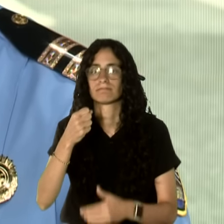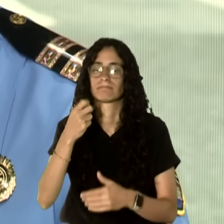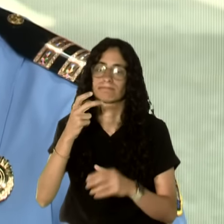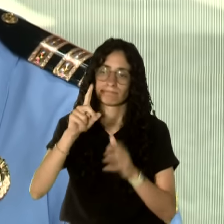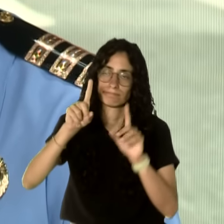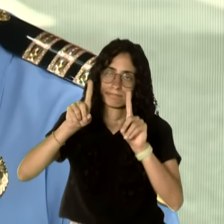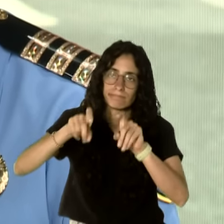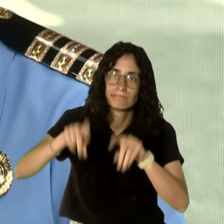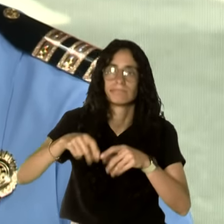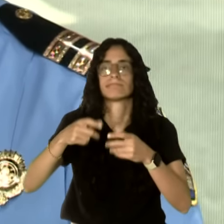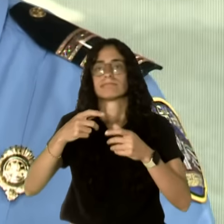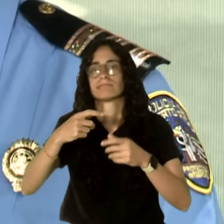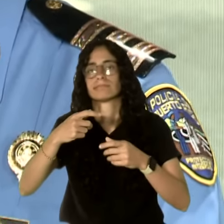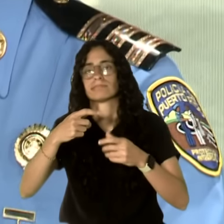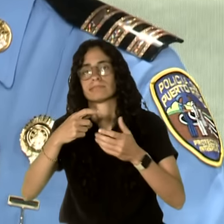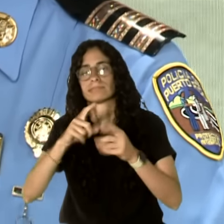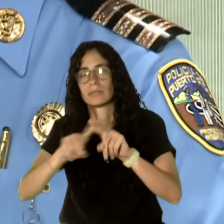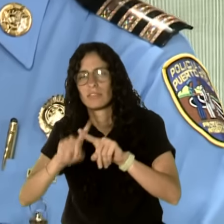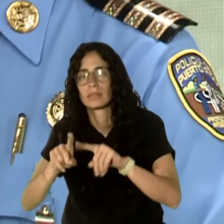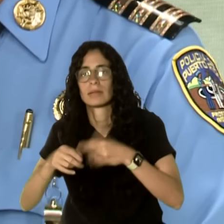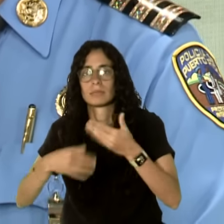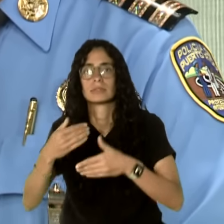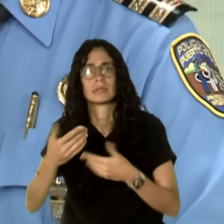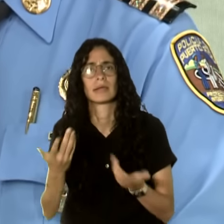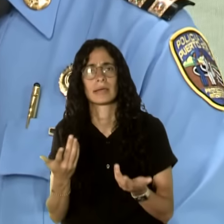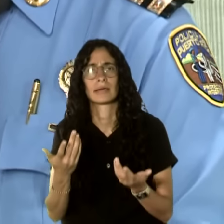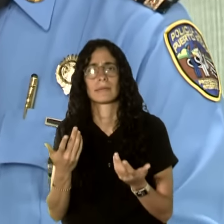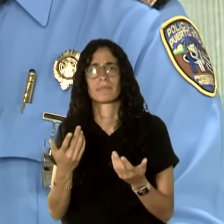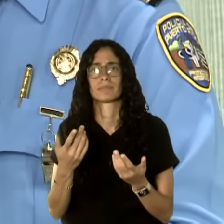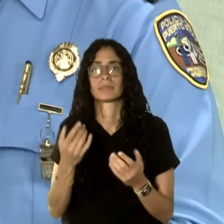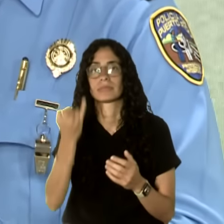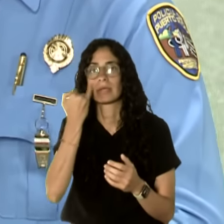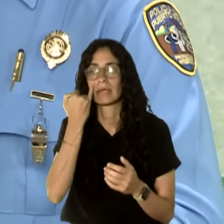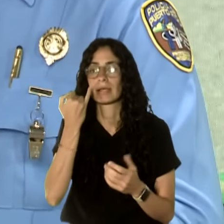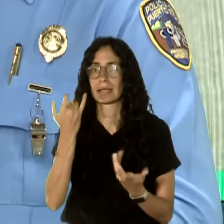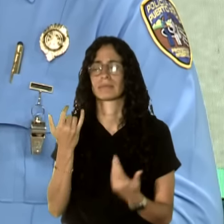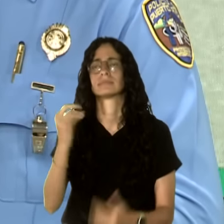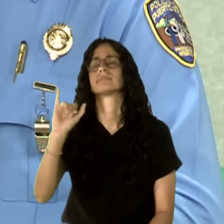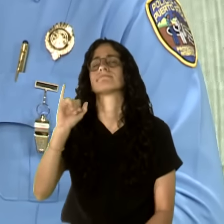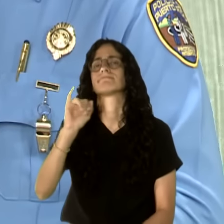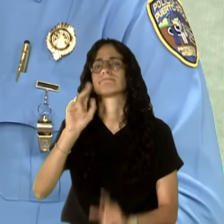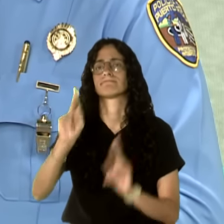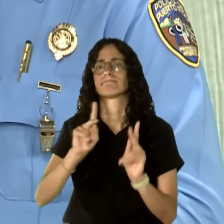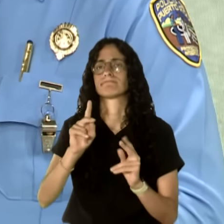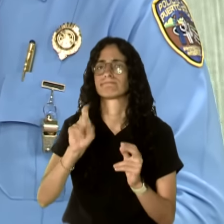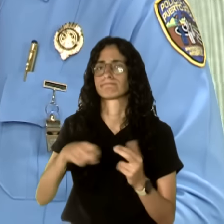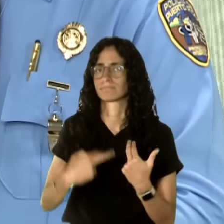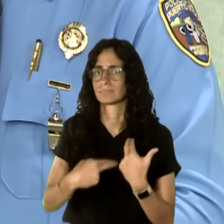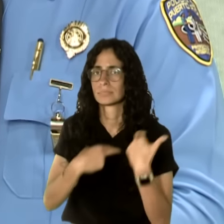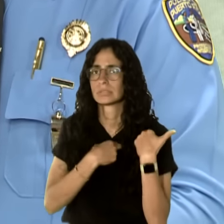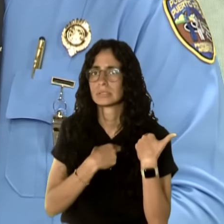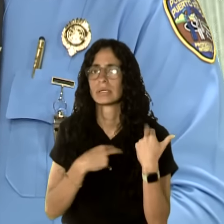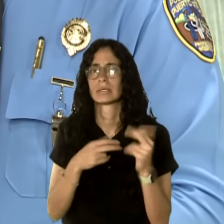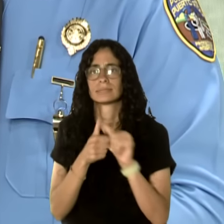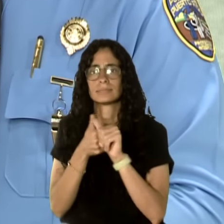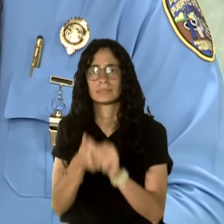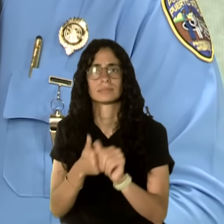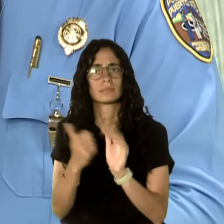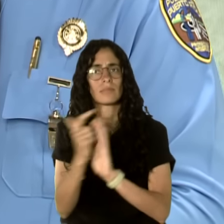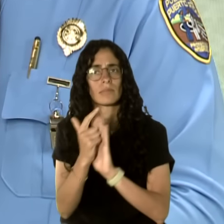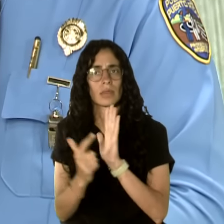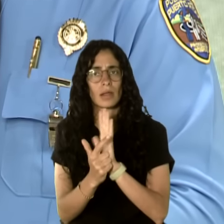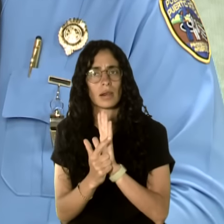llevarlo ante el Ministerio Público es fácil cumplirse O sea si entramos en la conciencia ciudadana si somos responsables con la ley se